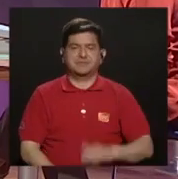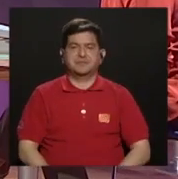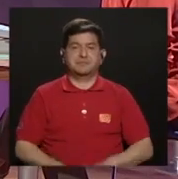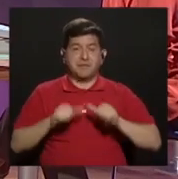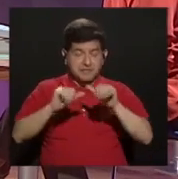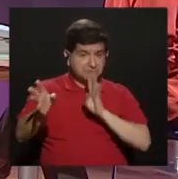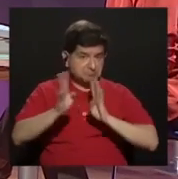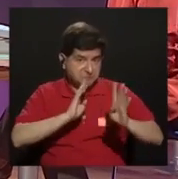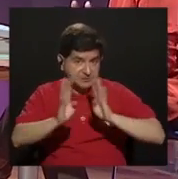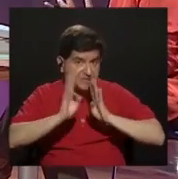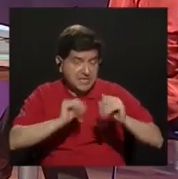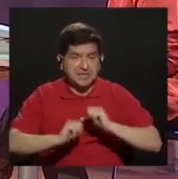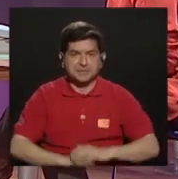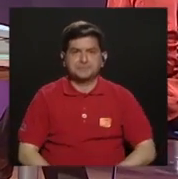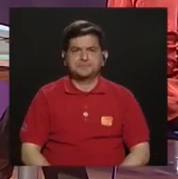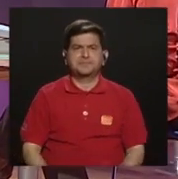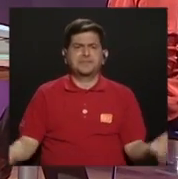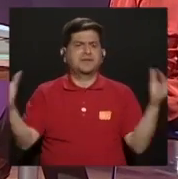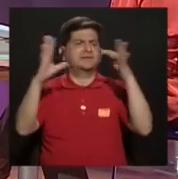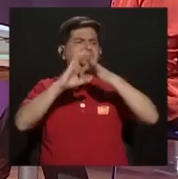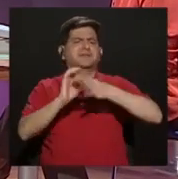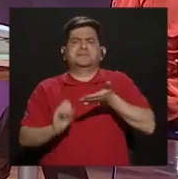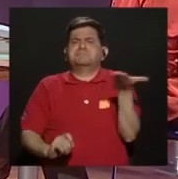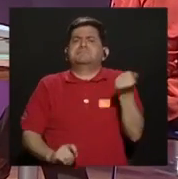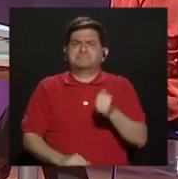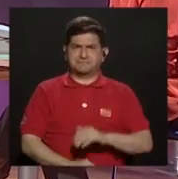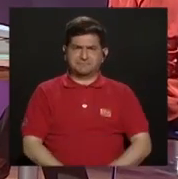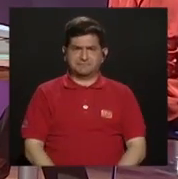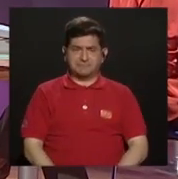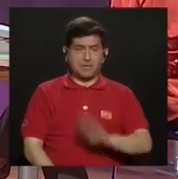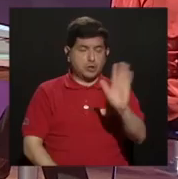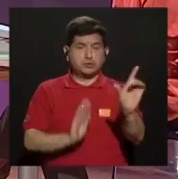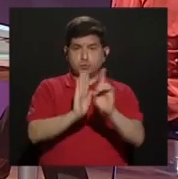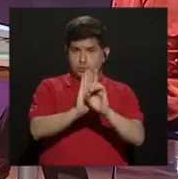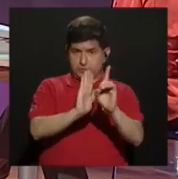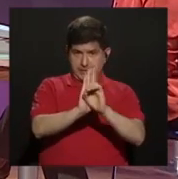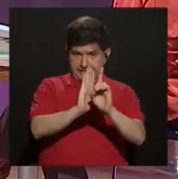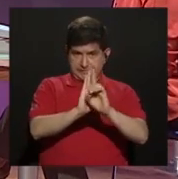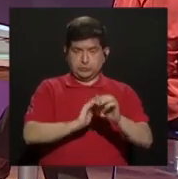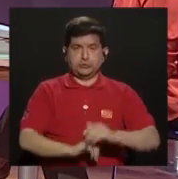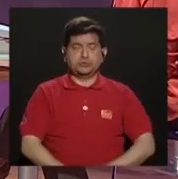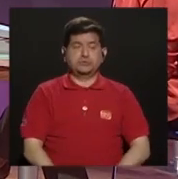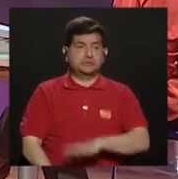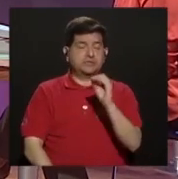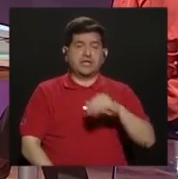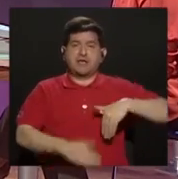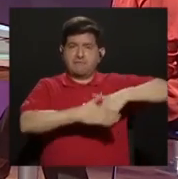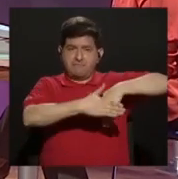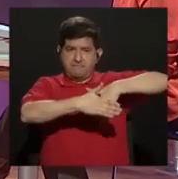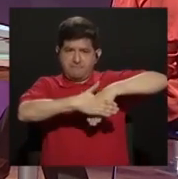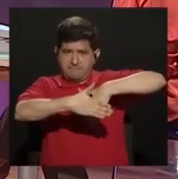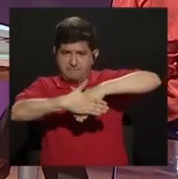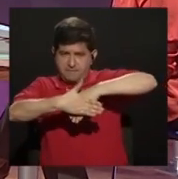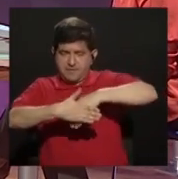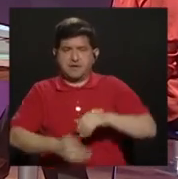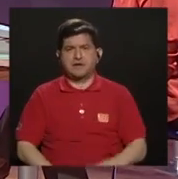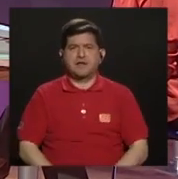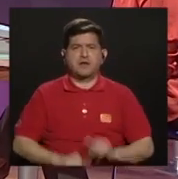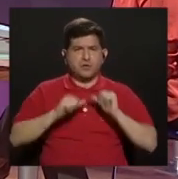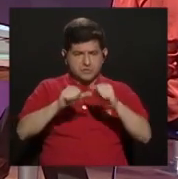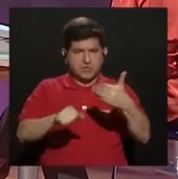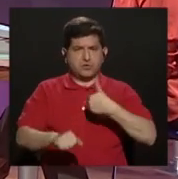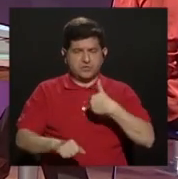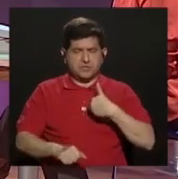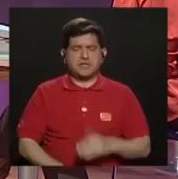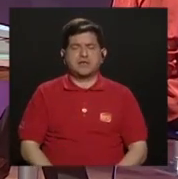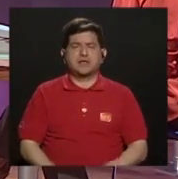nuestra conversación acerca de sus derechos y los obstáculos y los retos que todavía tiene